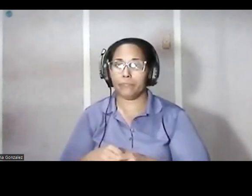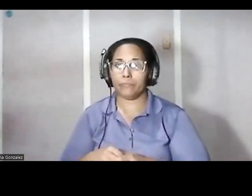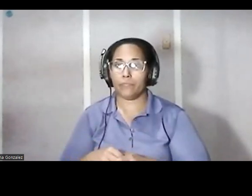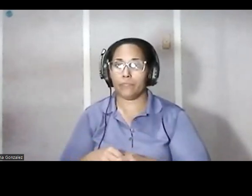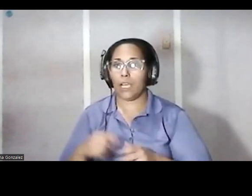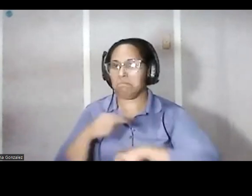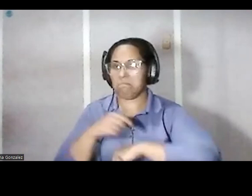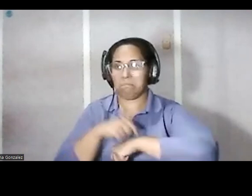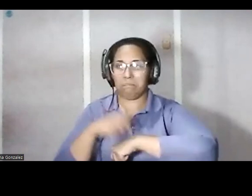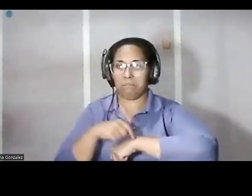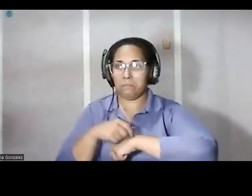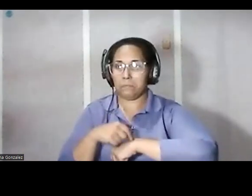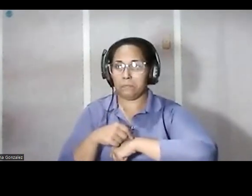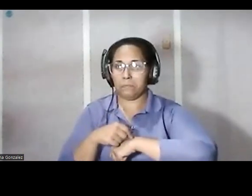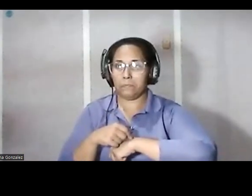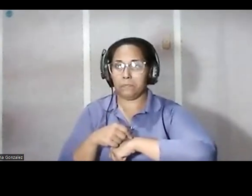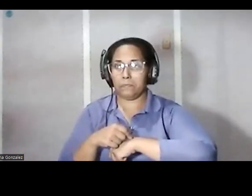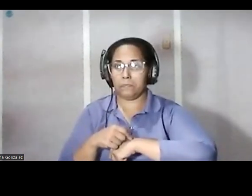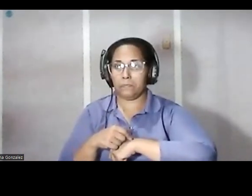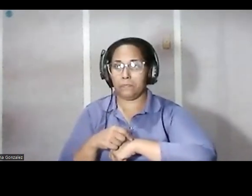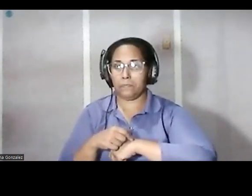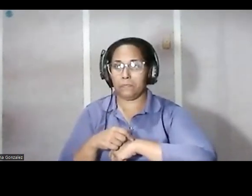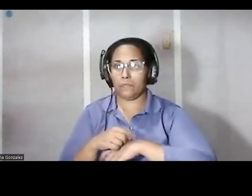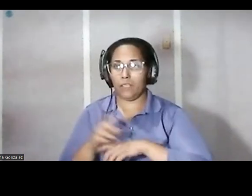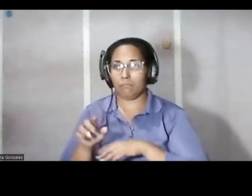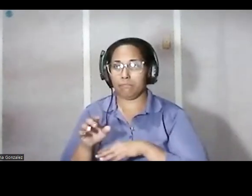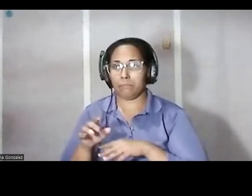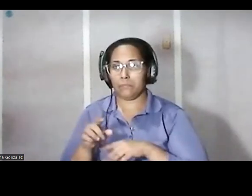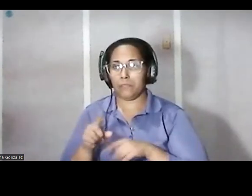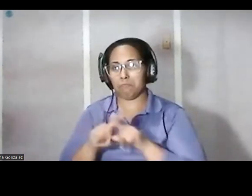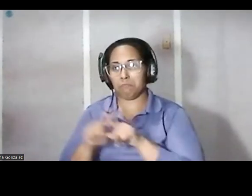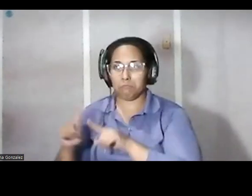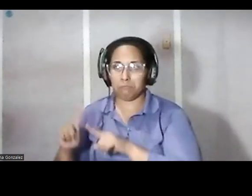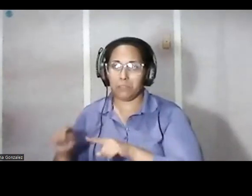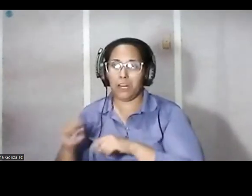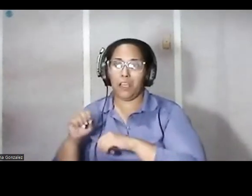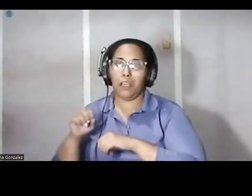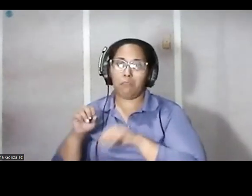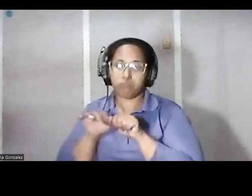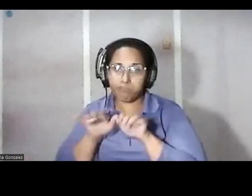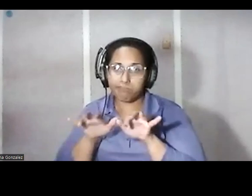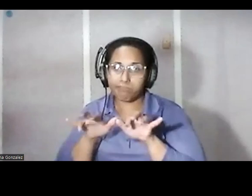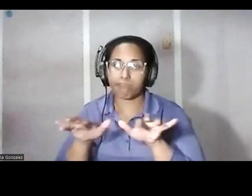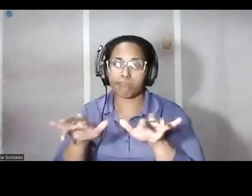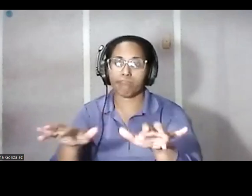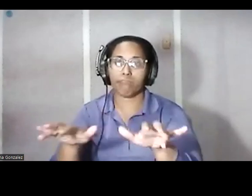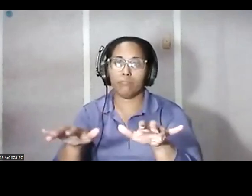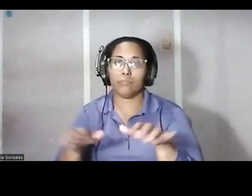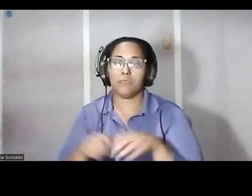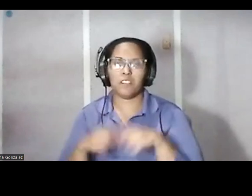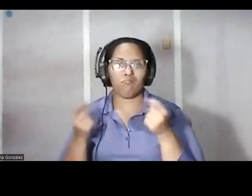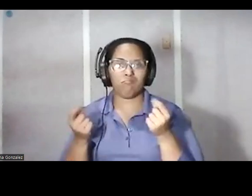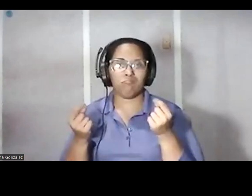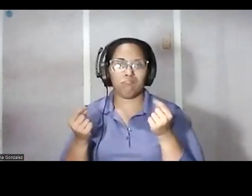época, como estamos en época de otras pandemias, ¿verdad? Pues entonces lo que se hace es que